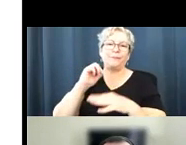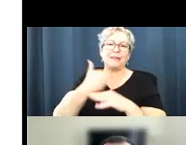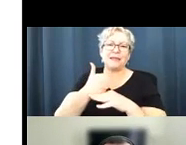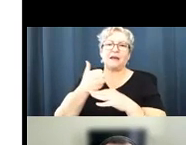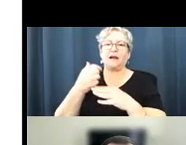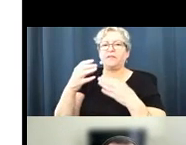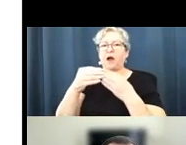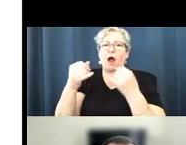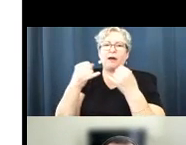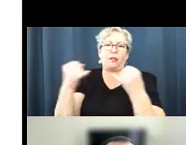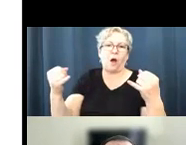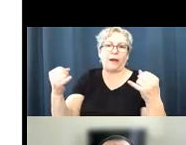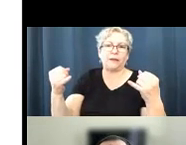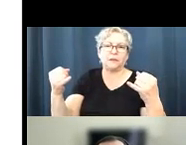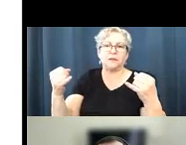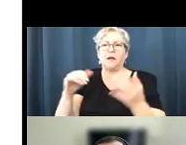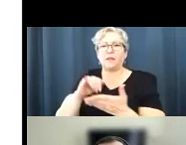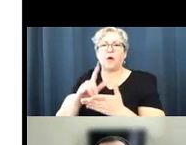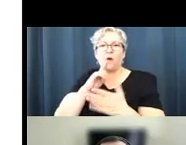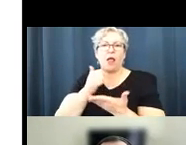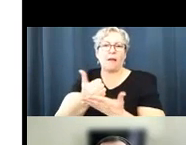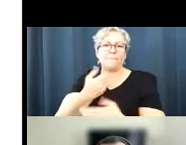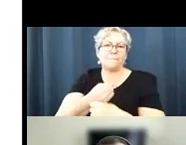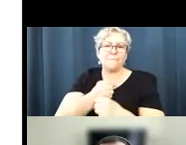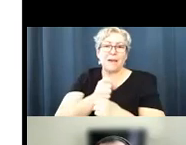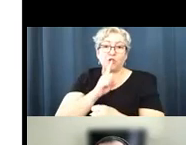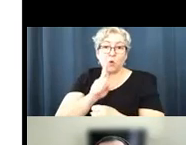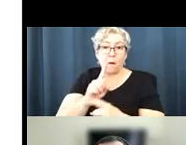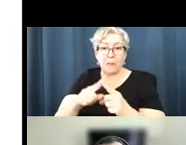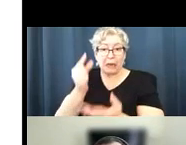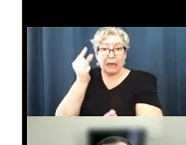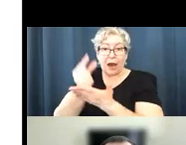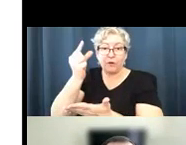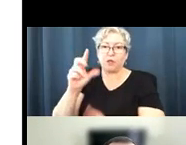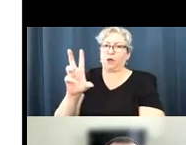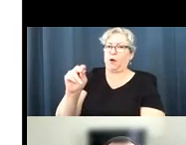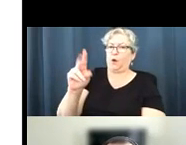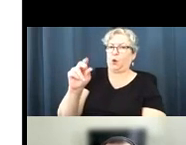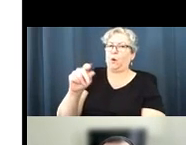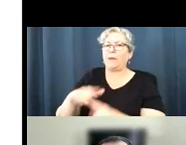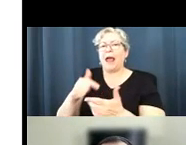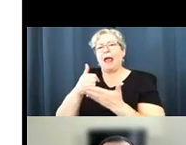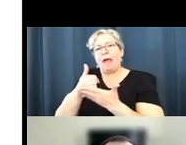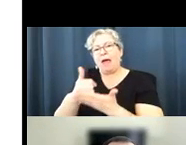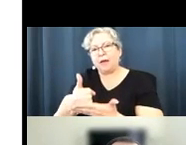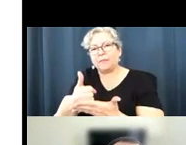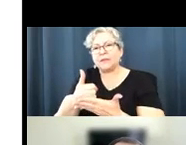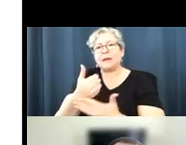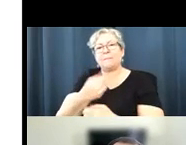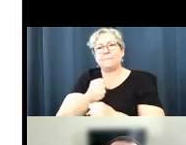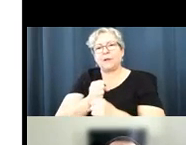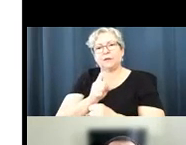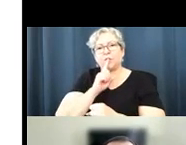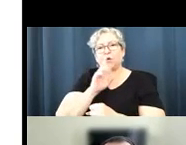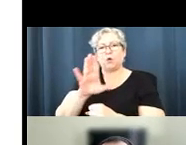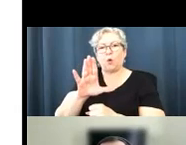Es más fácil decir que las cosas son cumplen con el WCAG, con las guías de esa, porque tienen una